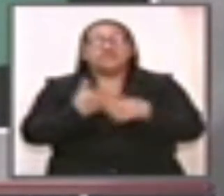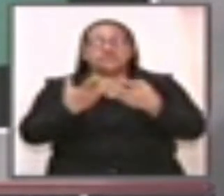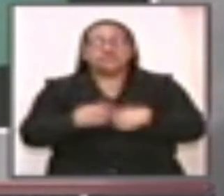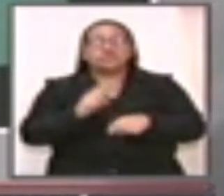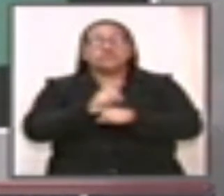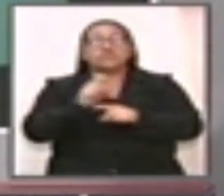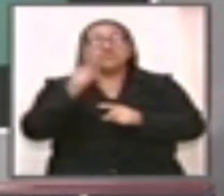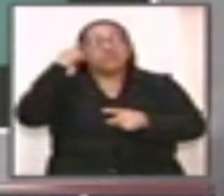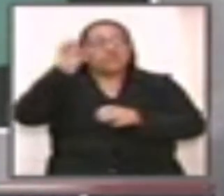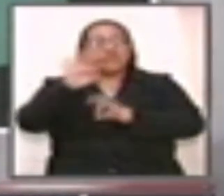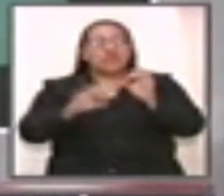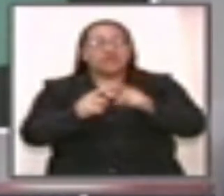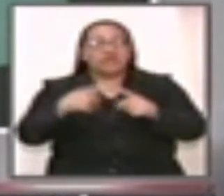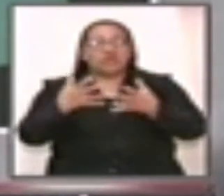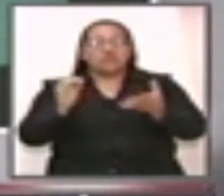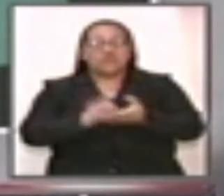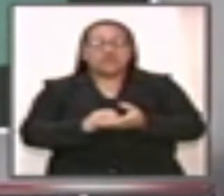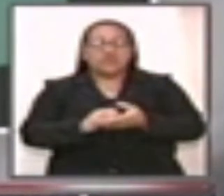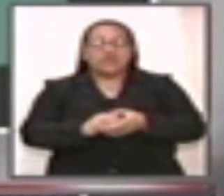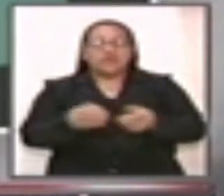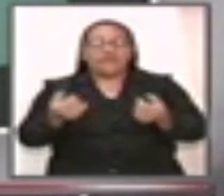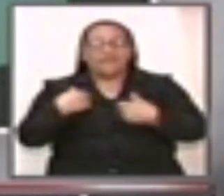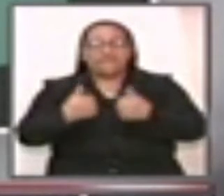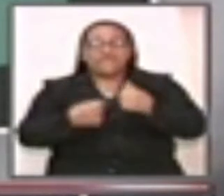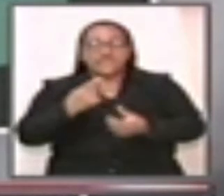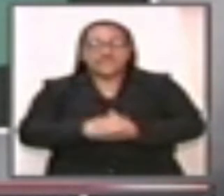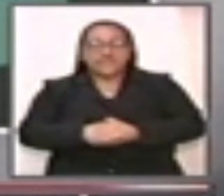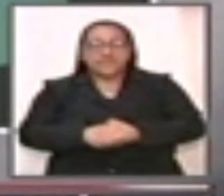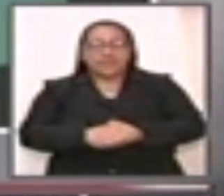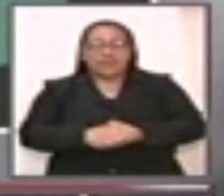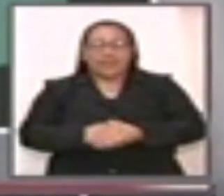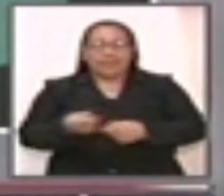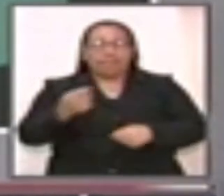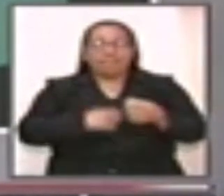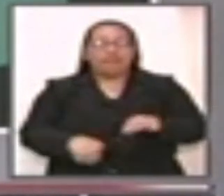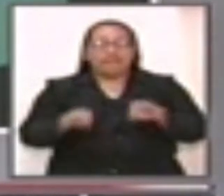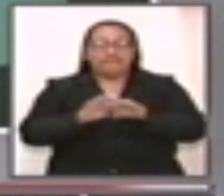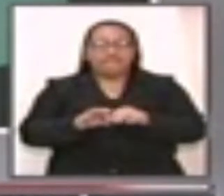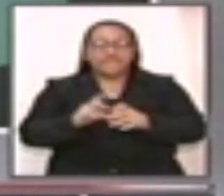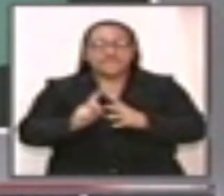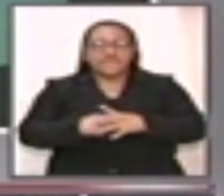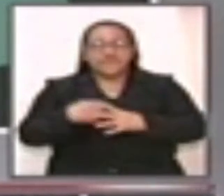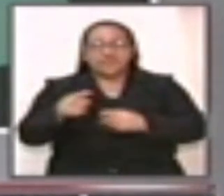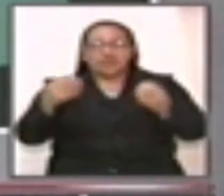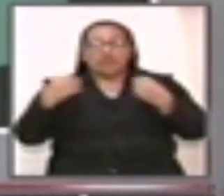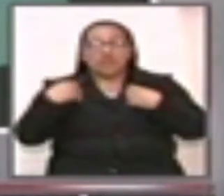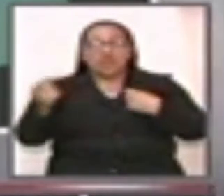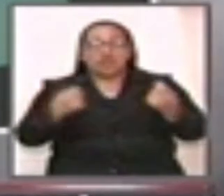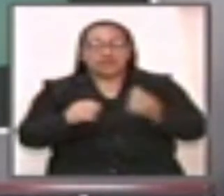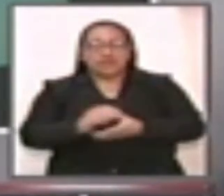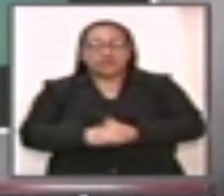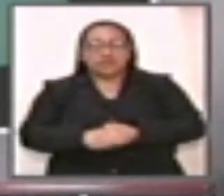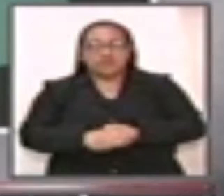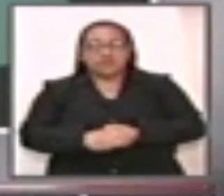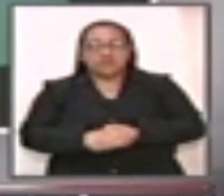de arquitectos, etcétera. Tenemos también cuáles han sido estos mercados priorizados, que a partir de las oficinas comerciales